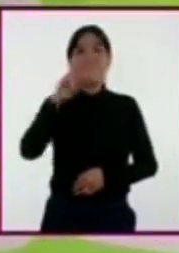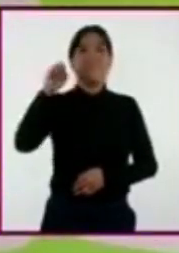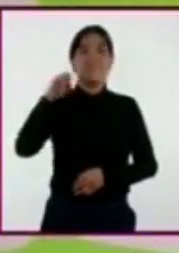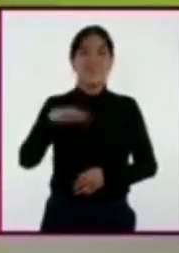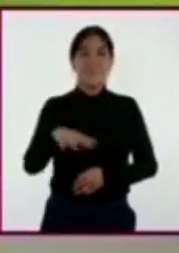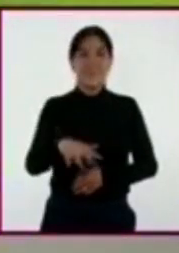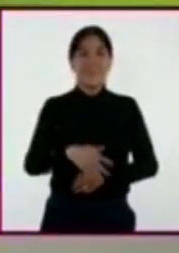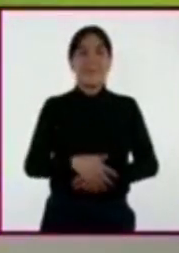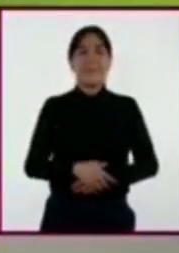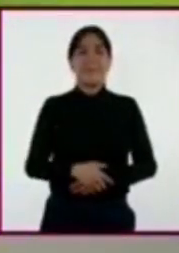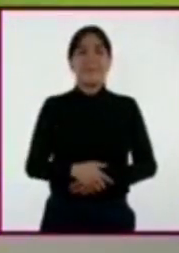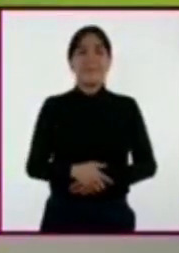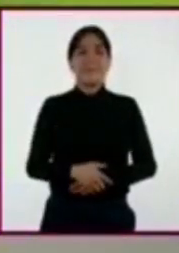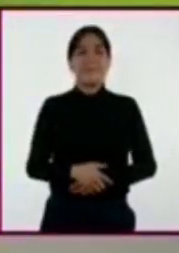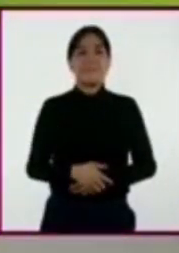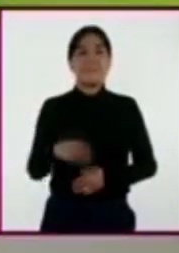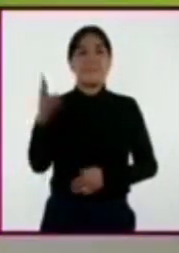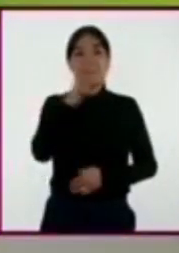Exhalamos.